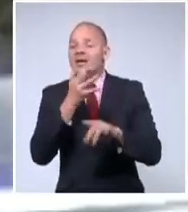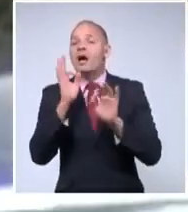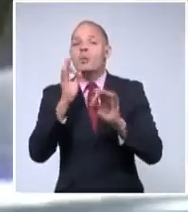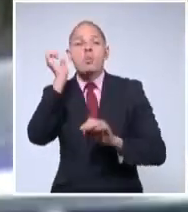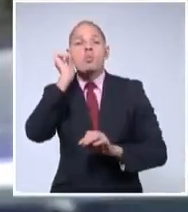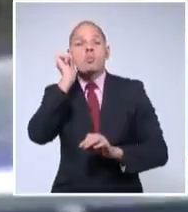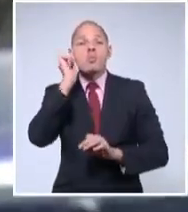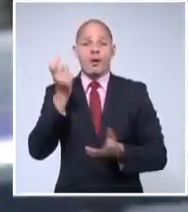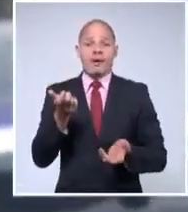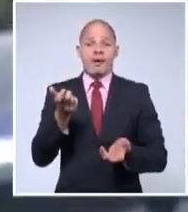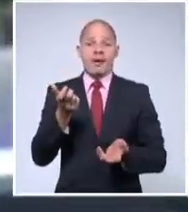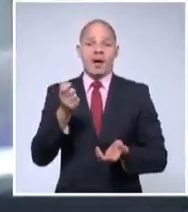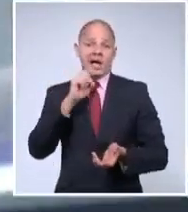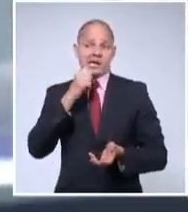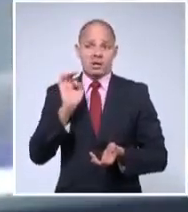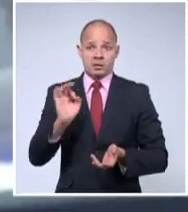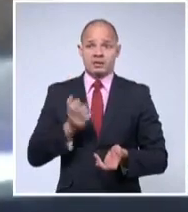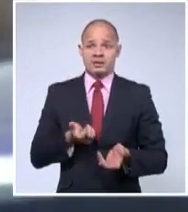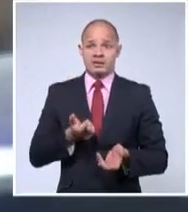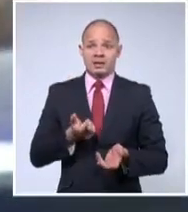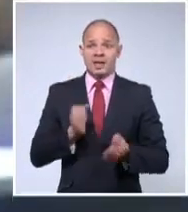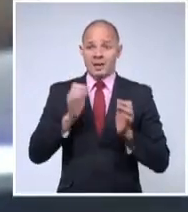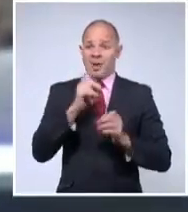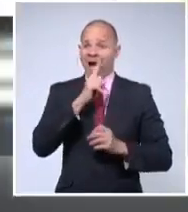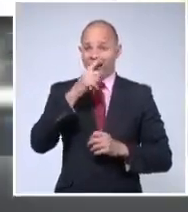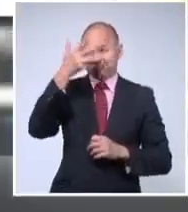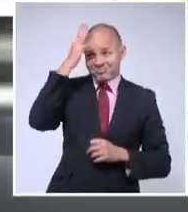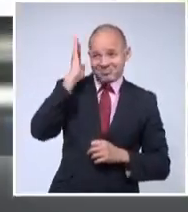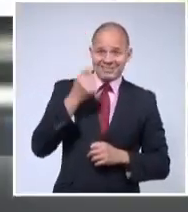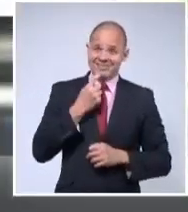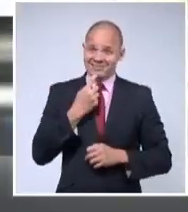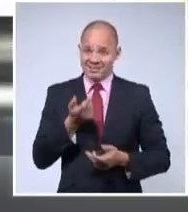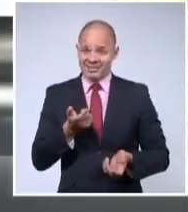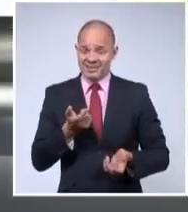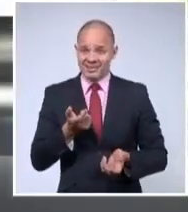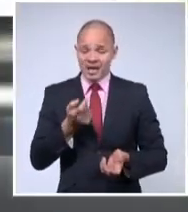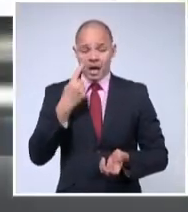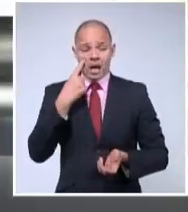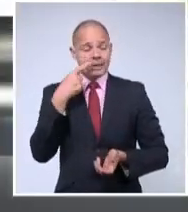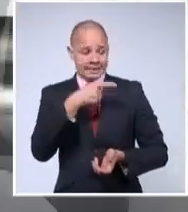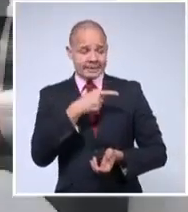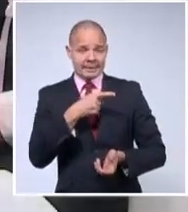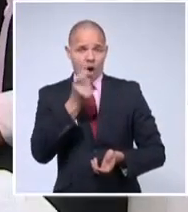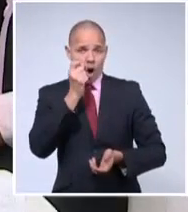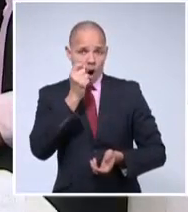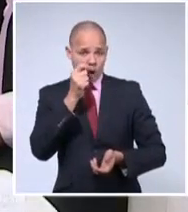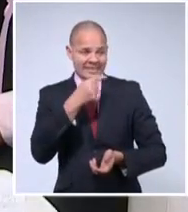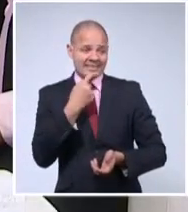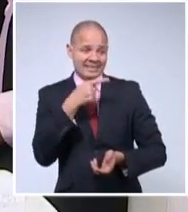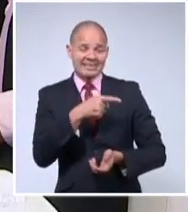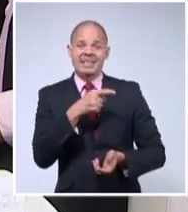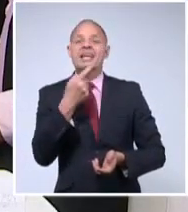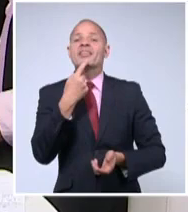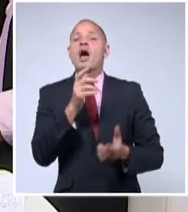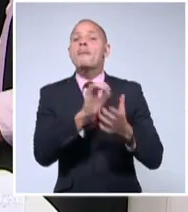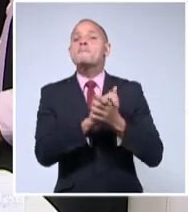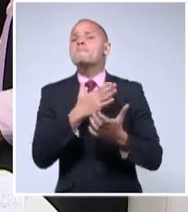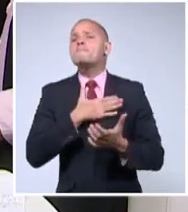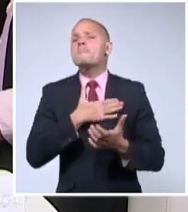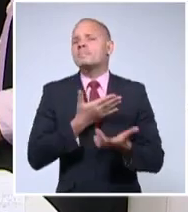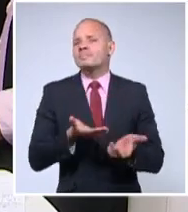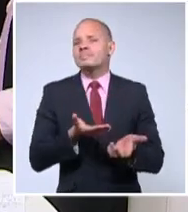Ahí sería bueno reconocer que a veces ellos usan el término colega, pero aquí hay una relación de dependencia. Normalmente el colega no es alguien